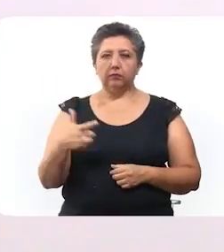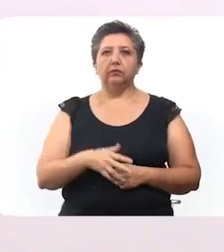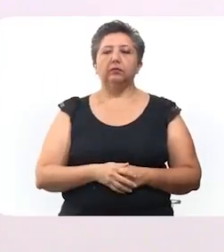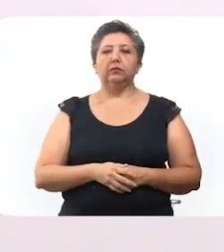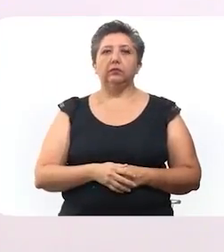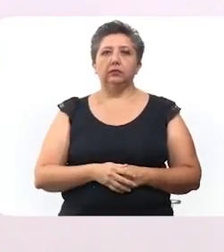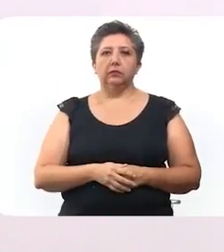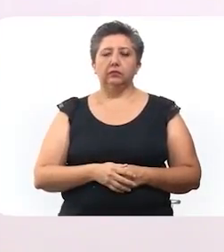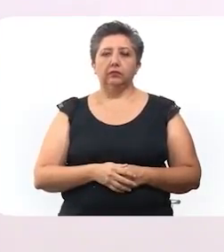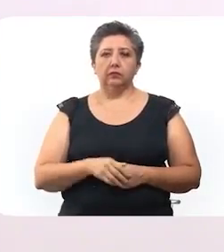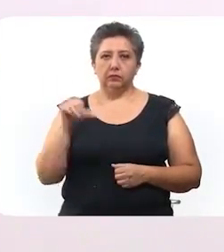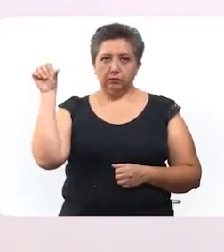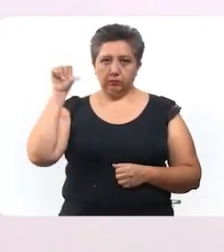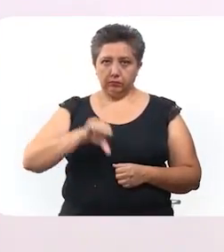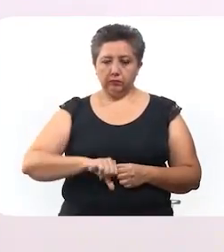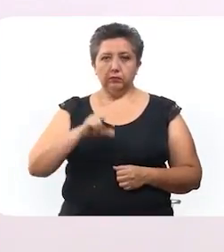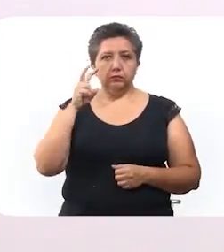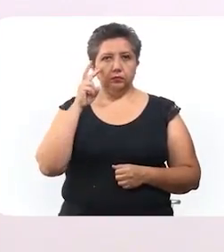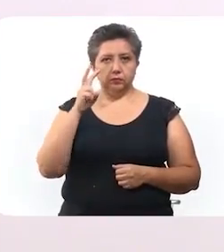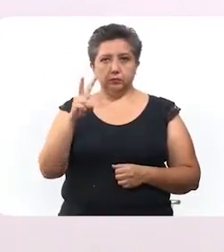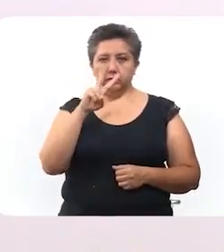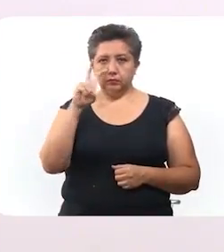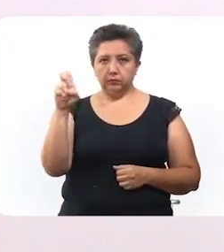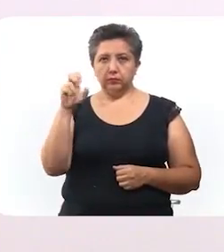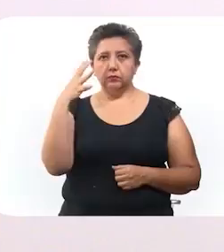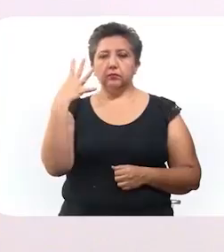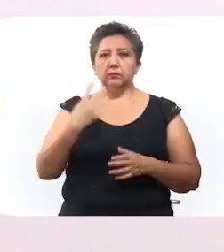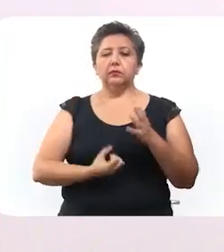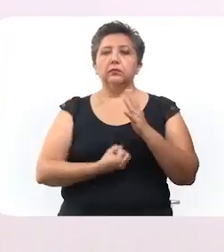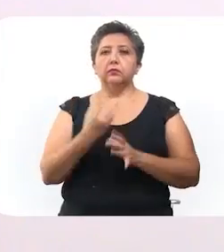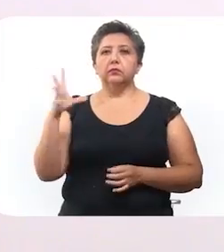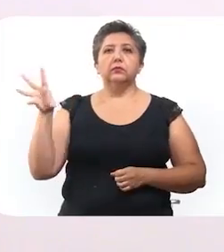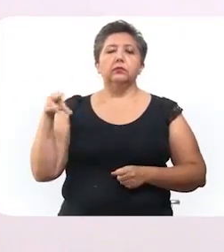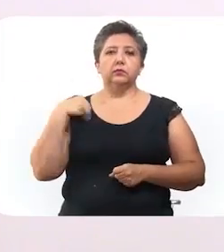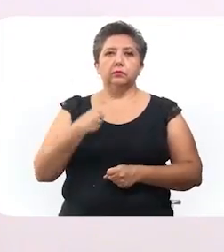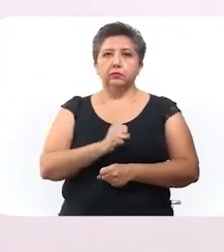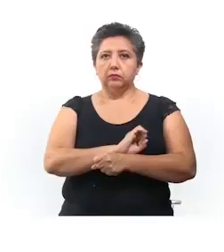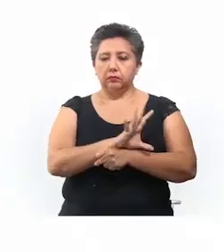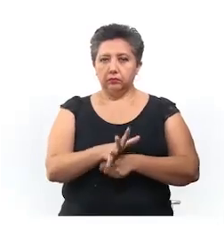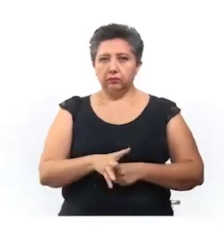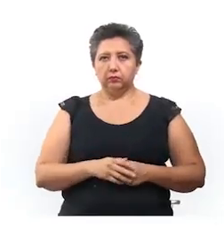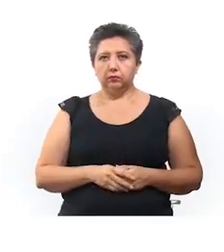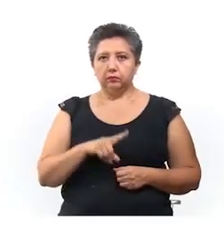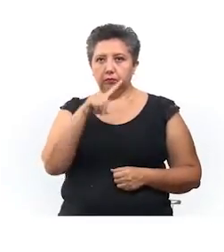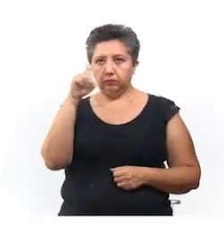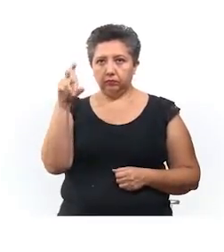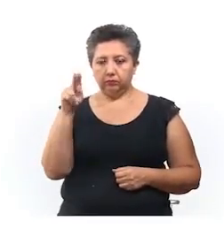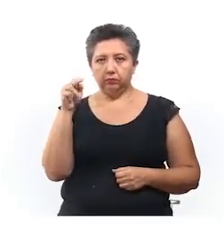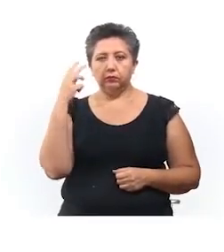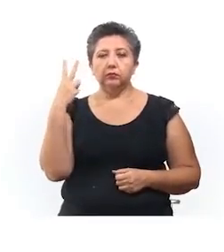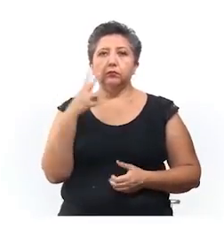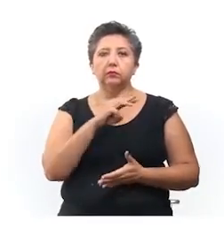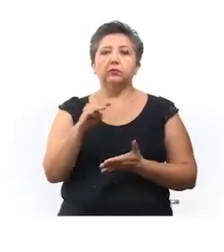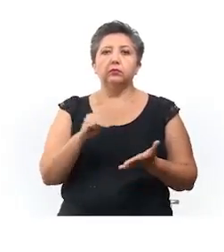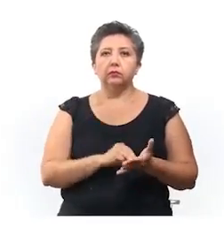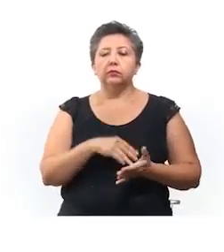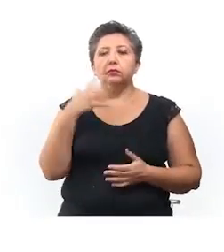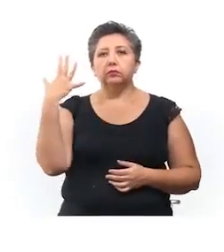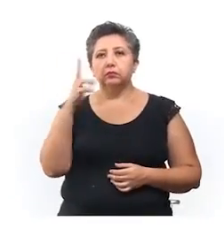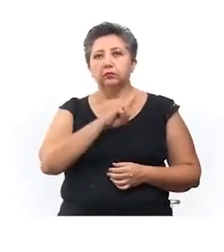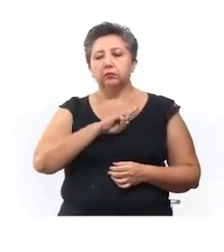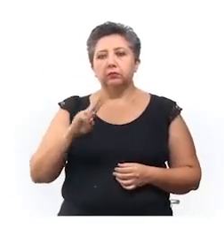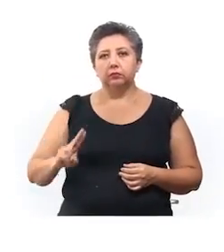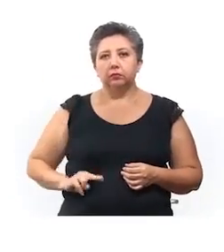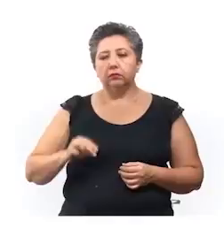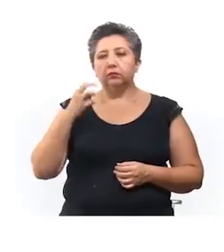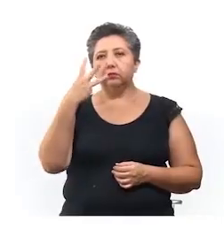55.487. Hoy se detectaron 204 nuevos contagios de coronavirus. 182 en Mérida, 5 en Humán,